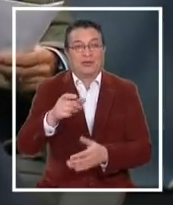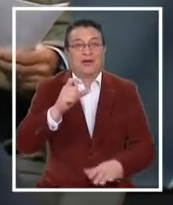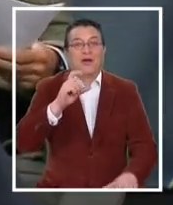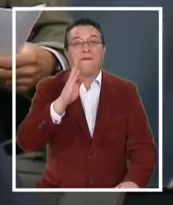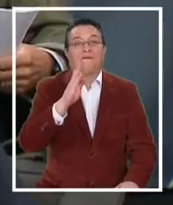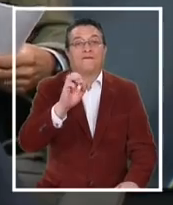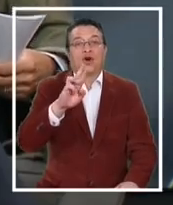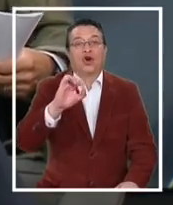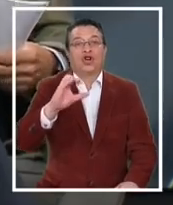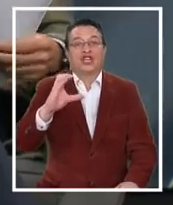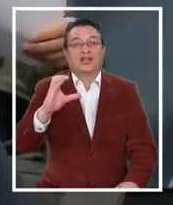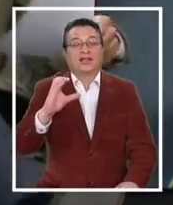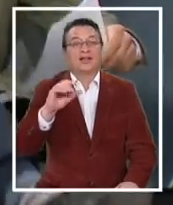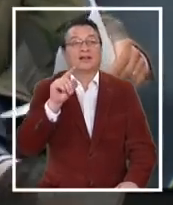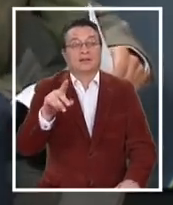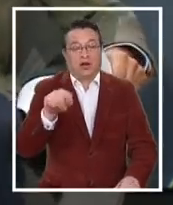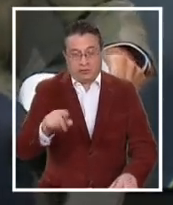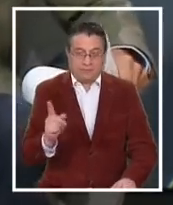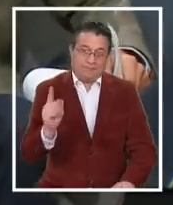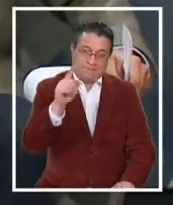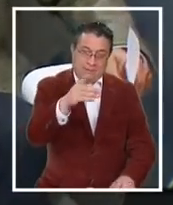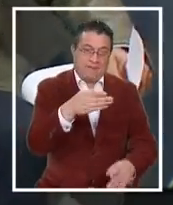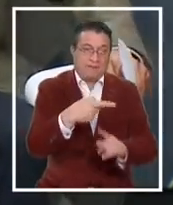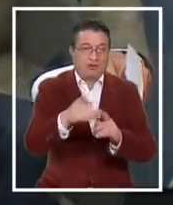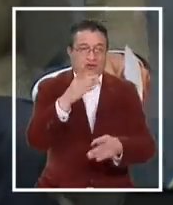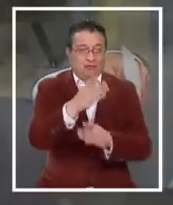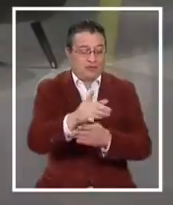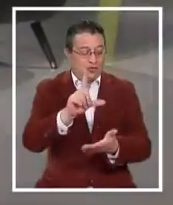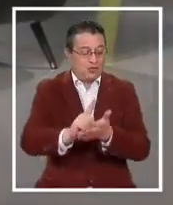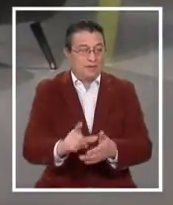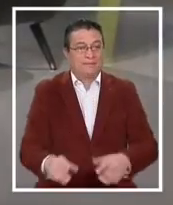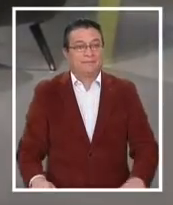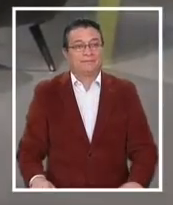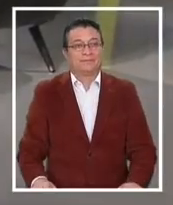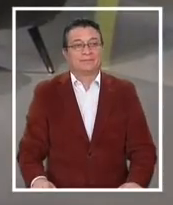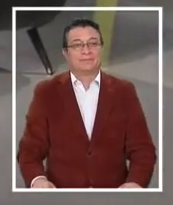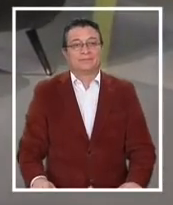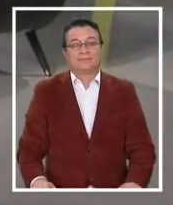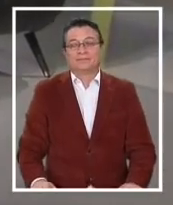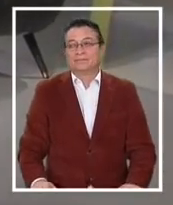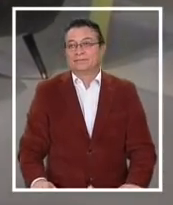Gabriel Boric. Connie, vamos a la otra parte. Vamos. De muchas gracias, buenas noches. Gracias.